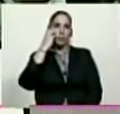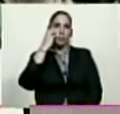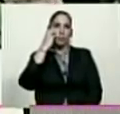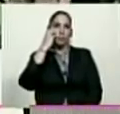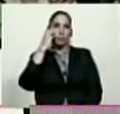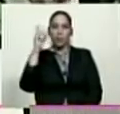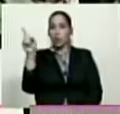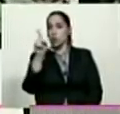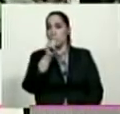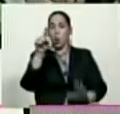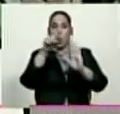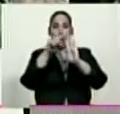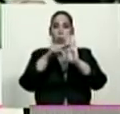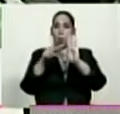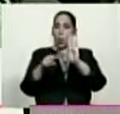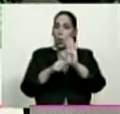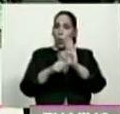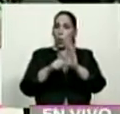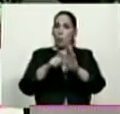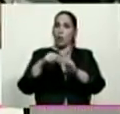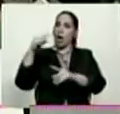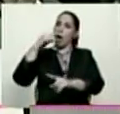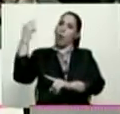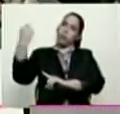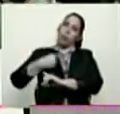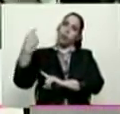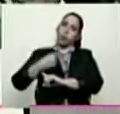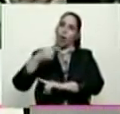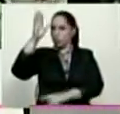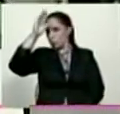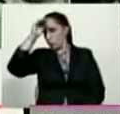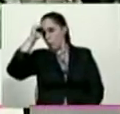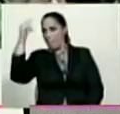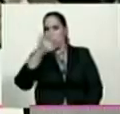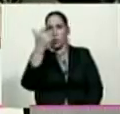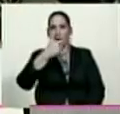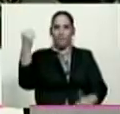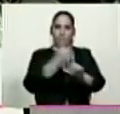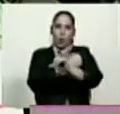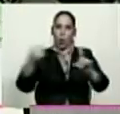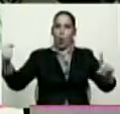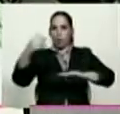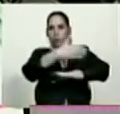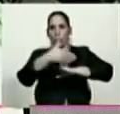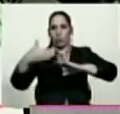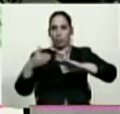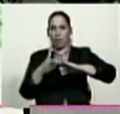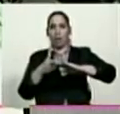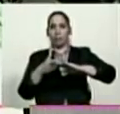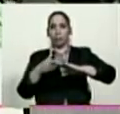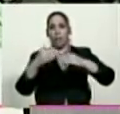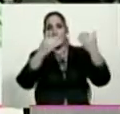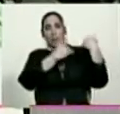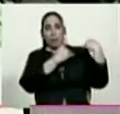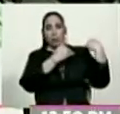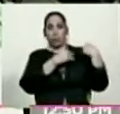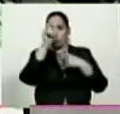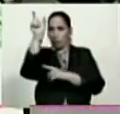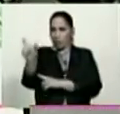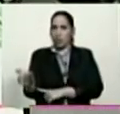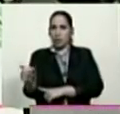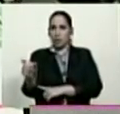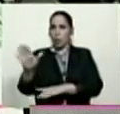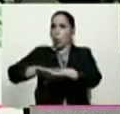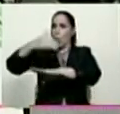no le cumpla las órdenes a Donald Trump de buscar violencia en la frontera. Responsabilizo al señor